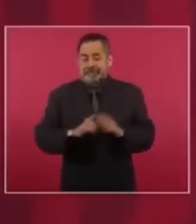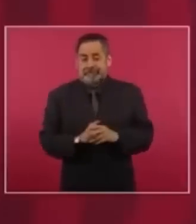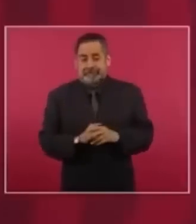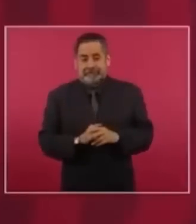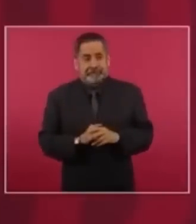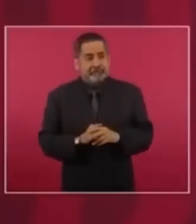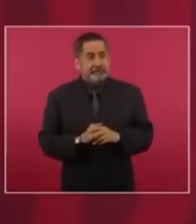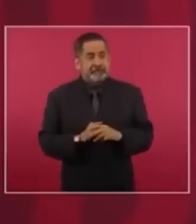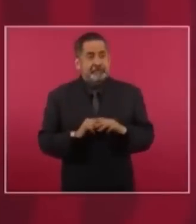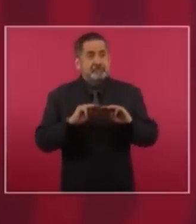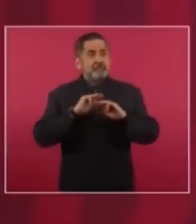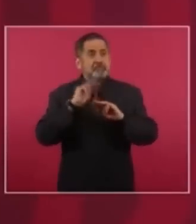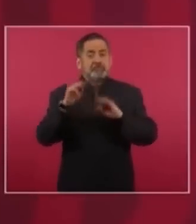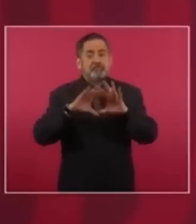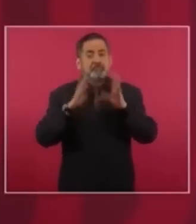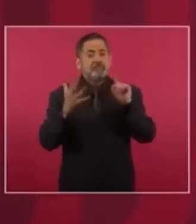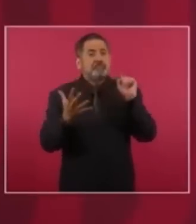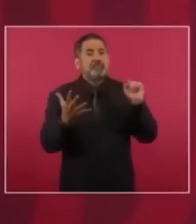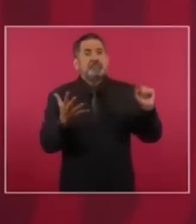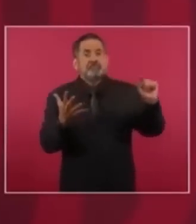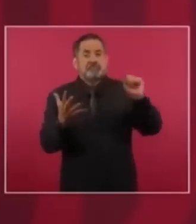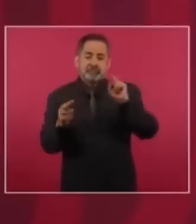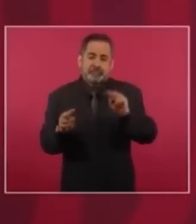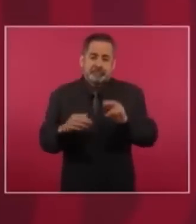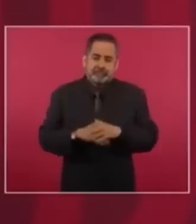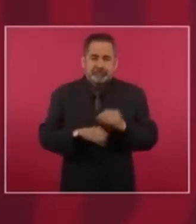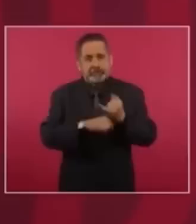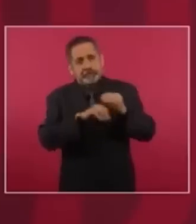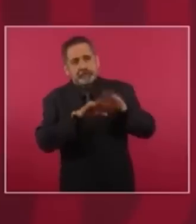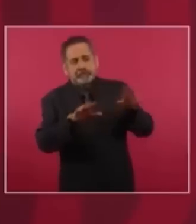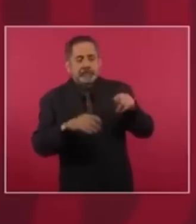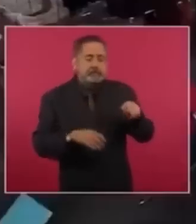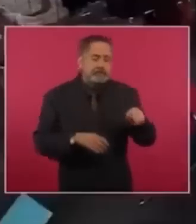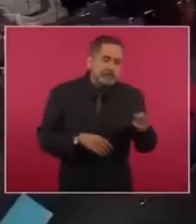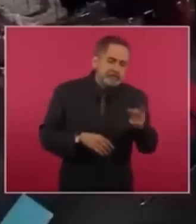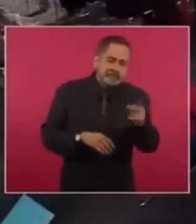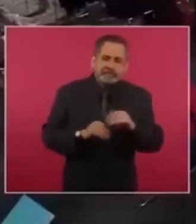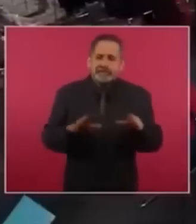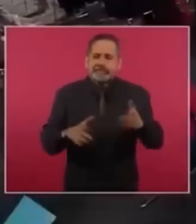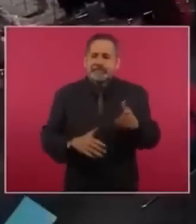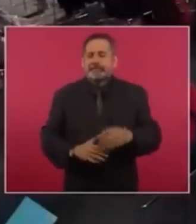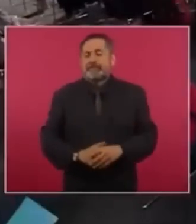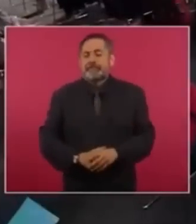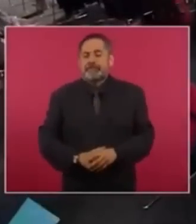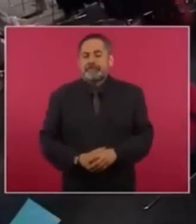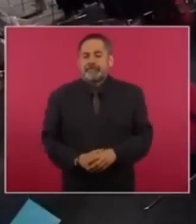llega a varias partes y si no se informan.